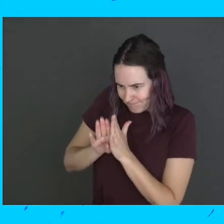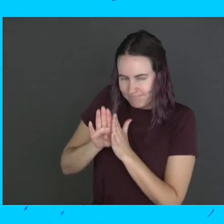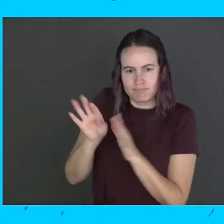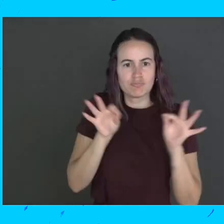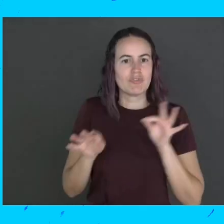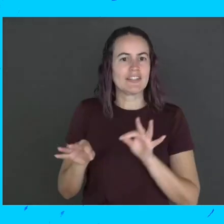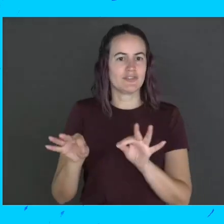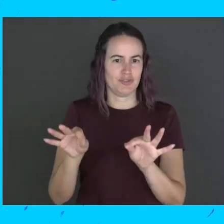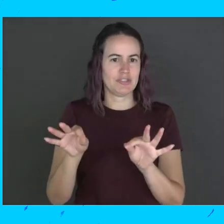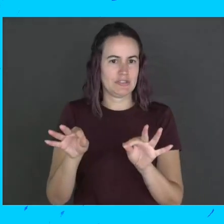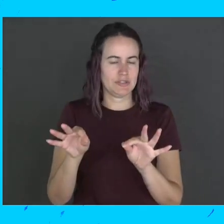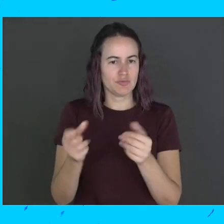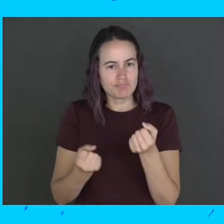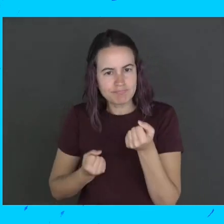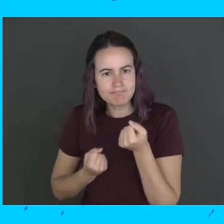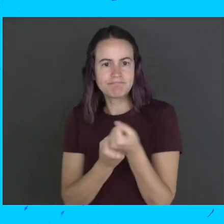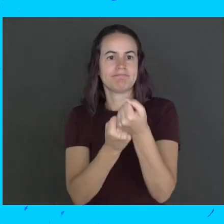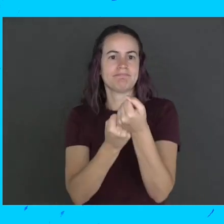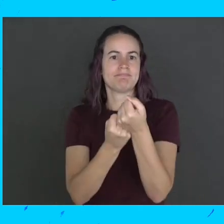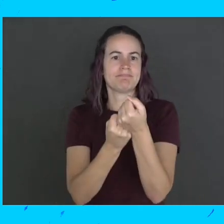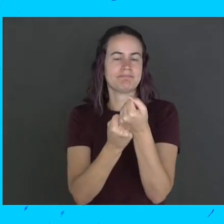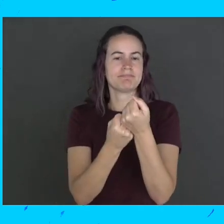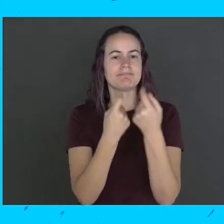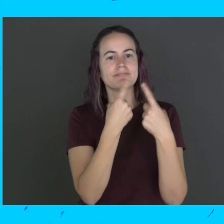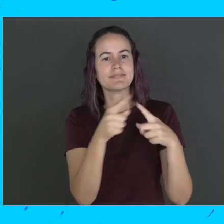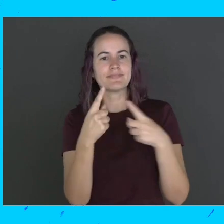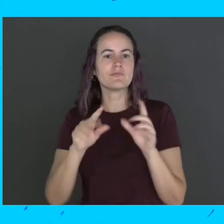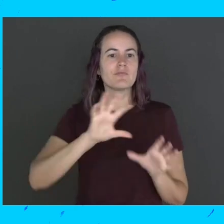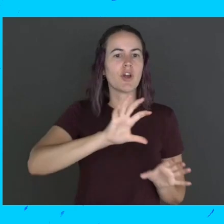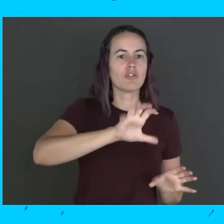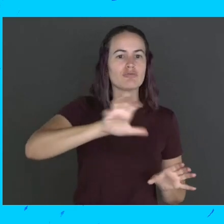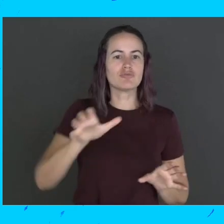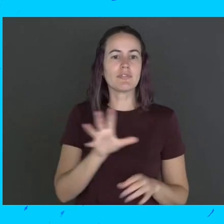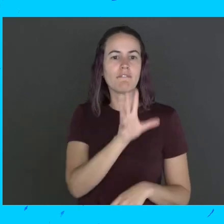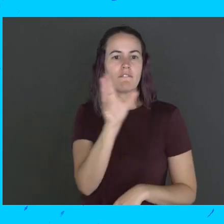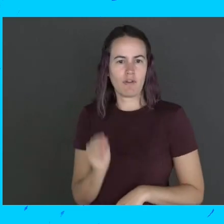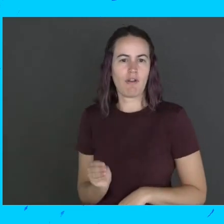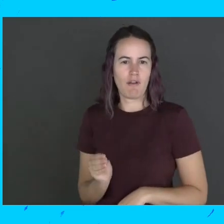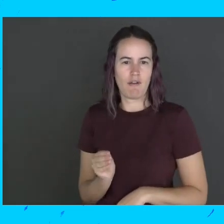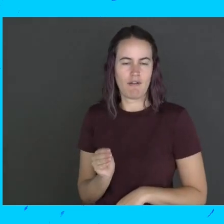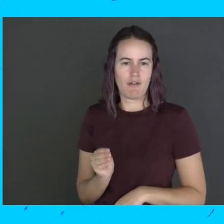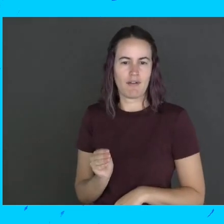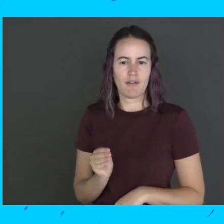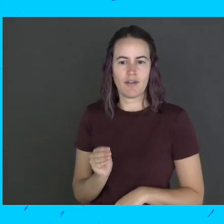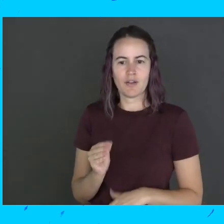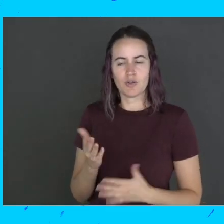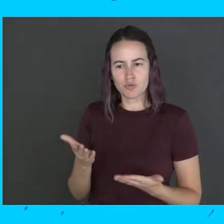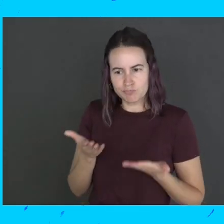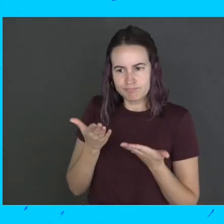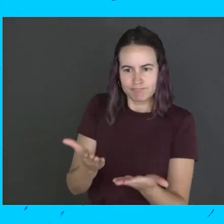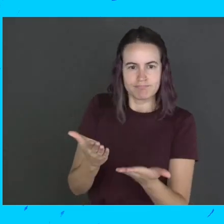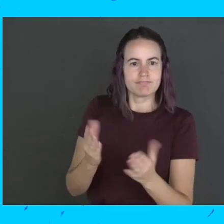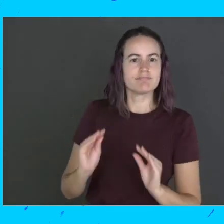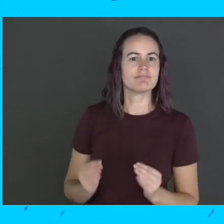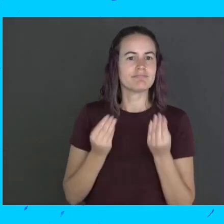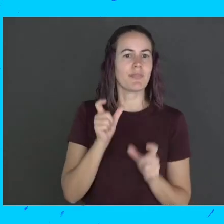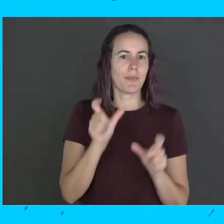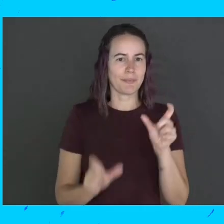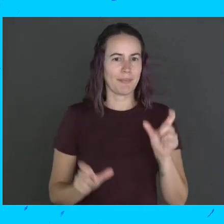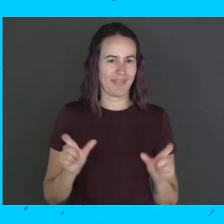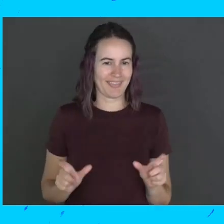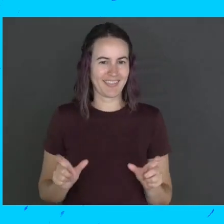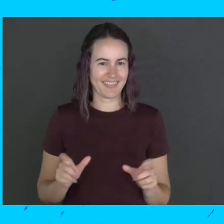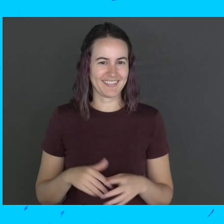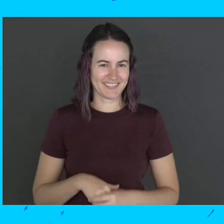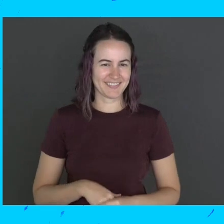implementar un trabajo colectivo para beneficiar a alumnos en todo el continente. También